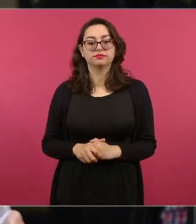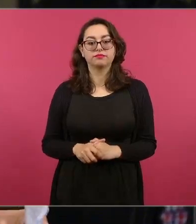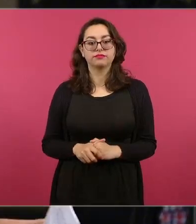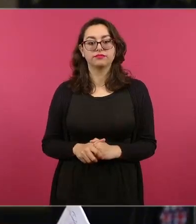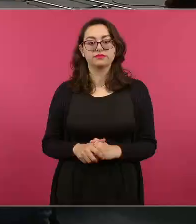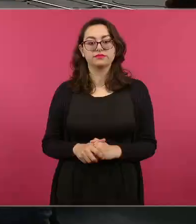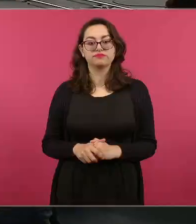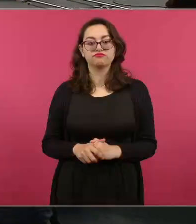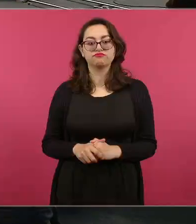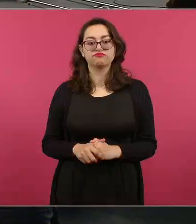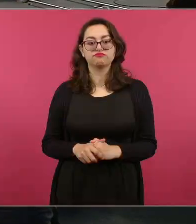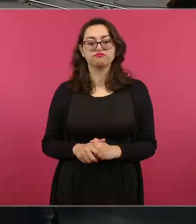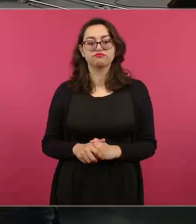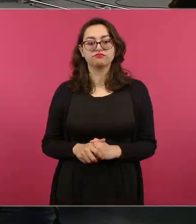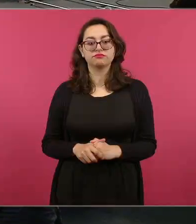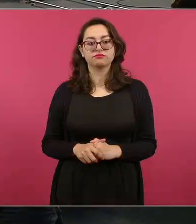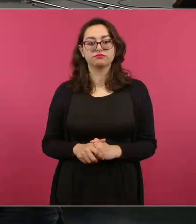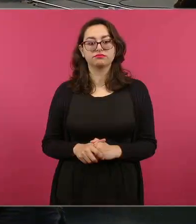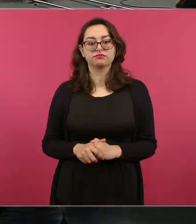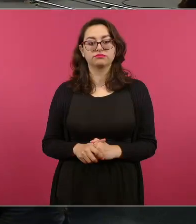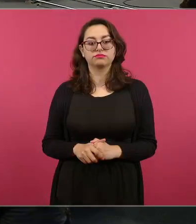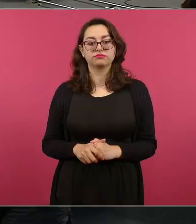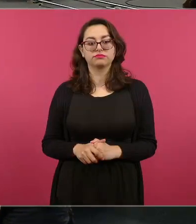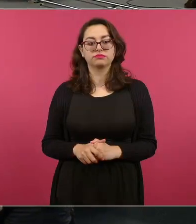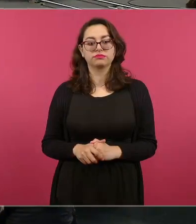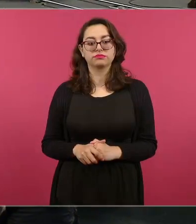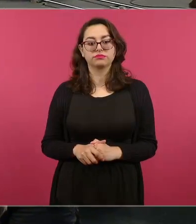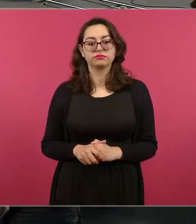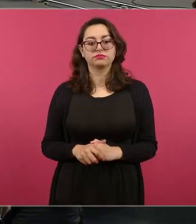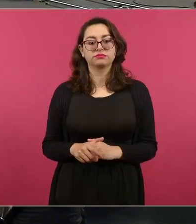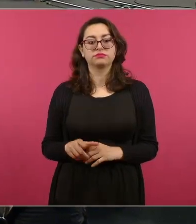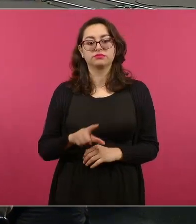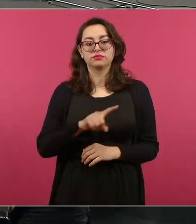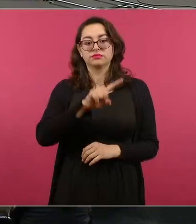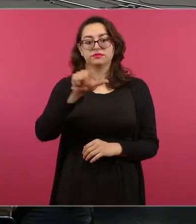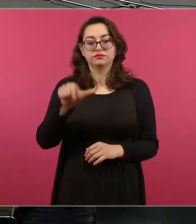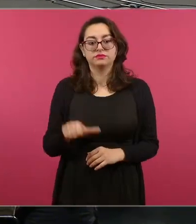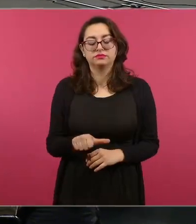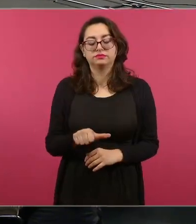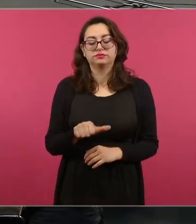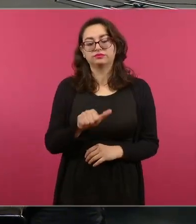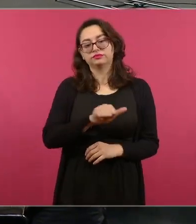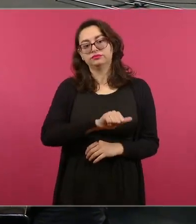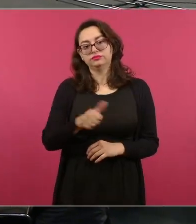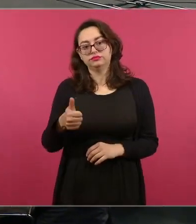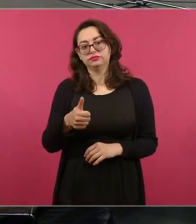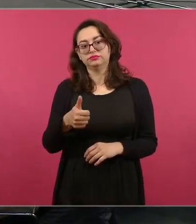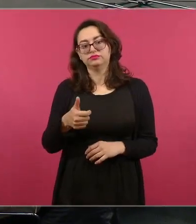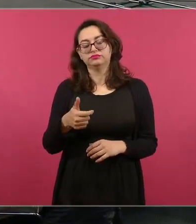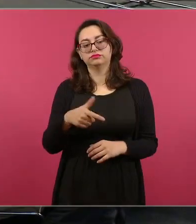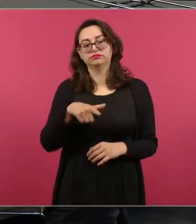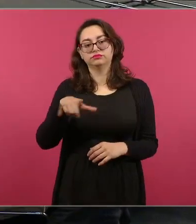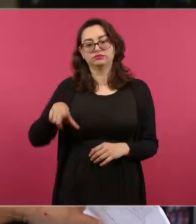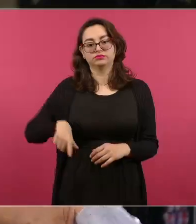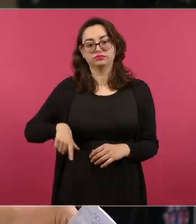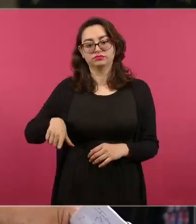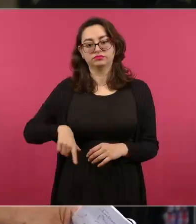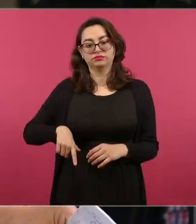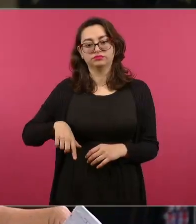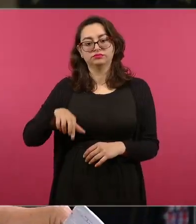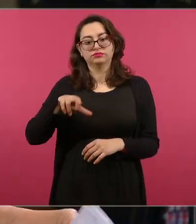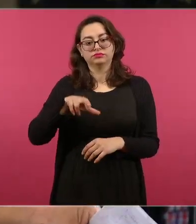Llegó Quirino, medio sangoloteada la cosa en esa situación. Pero dejó a la víbora